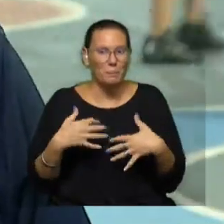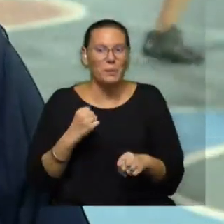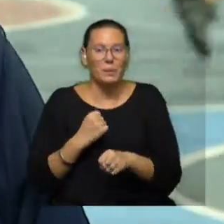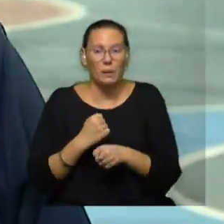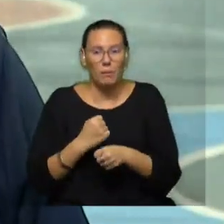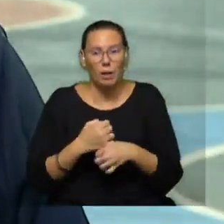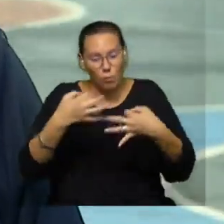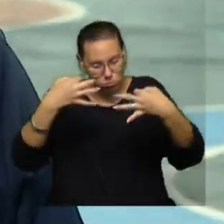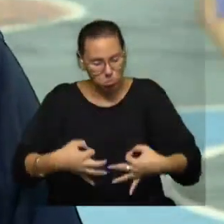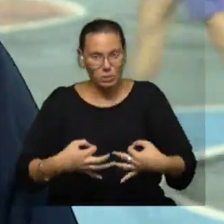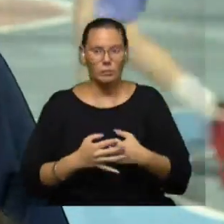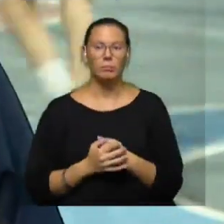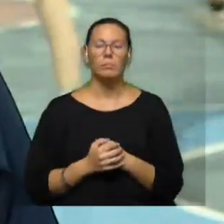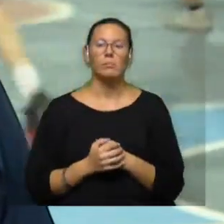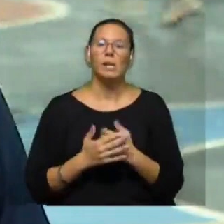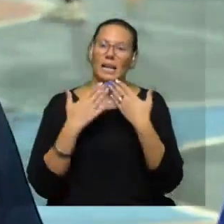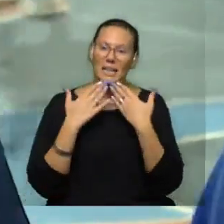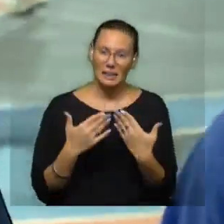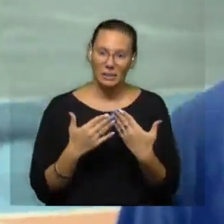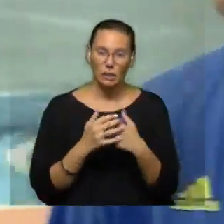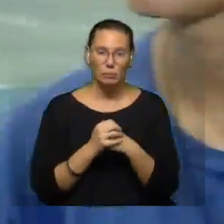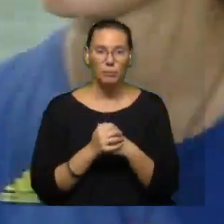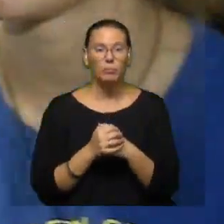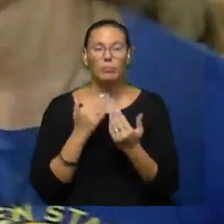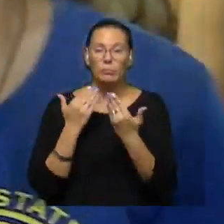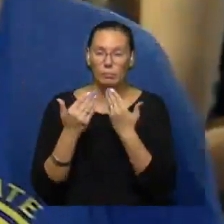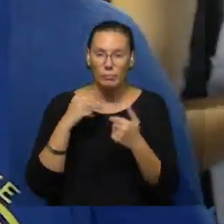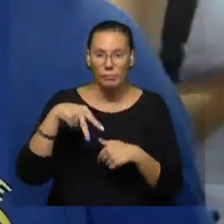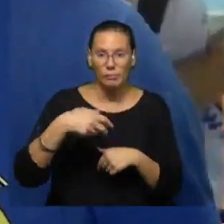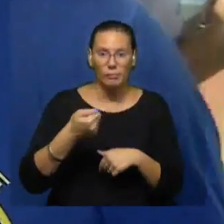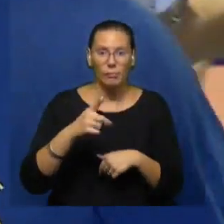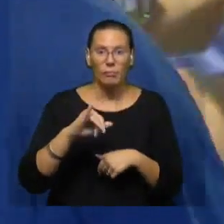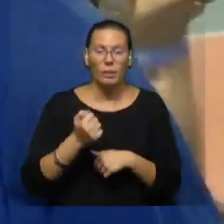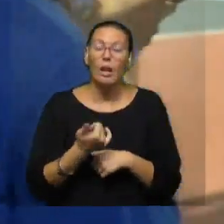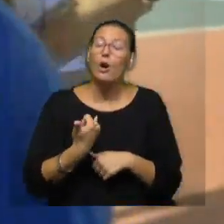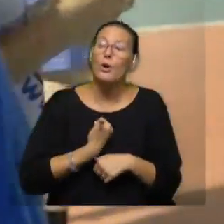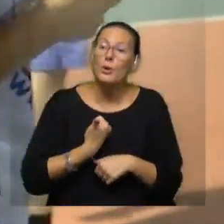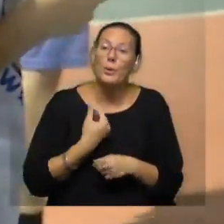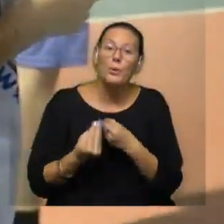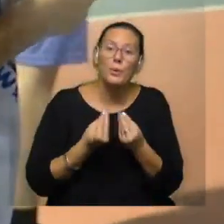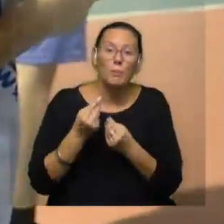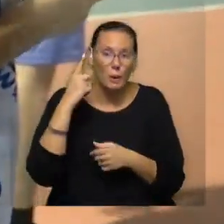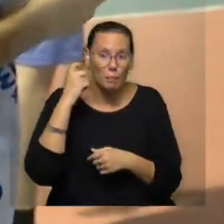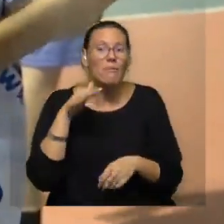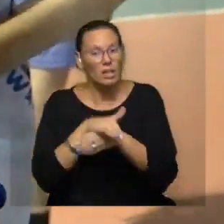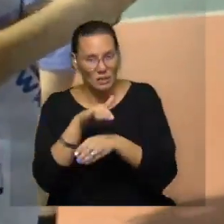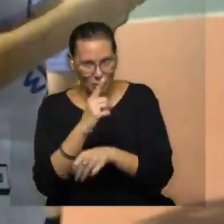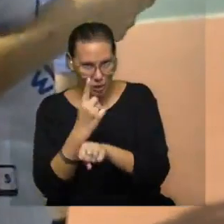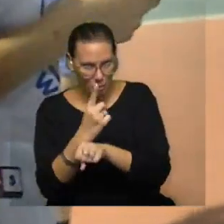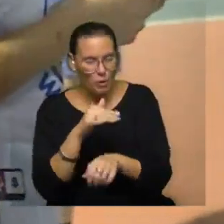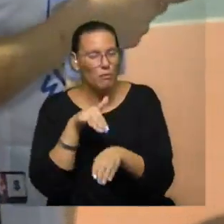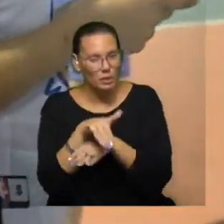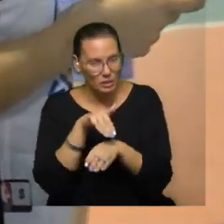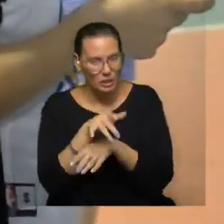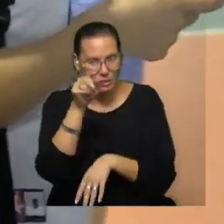cosas de manera correcta. Bueno, muchas gracias. Y ahora voy a hablar un poquito con Nadia. Nadia, contame un poco cómo fue la experiencia. Felicitaciones primero que nada